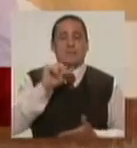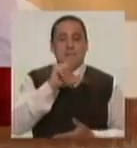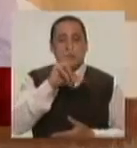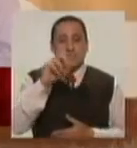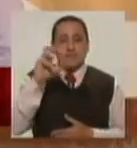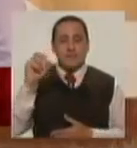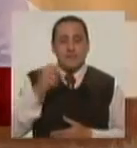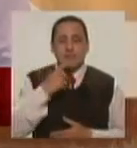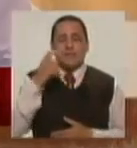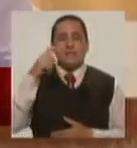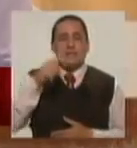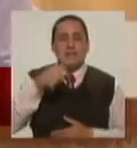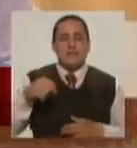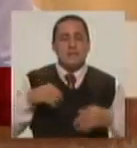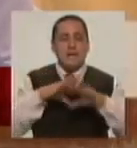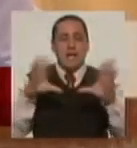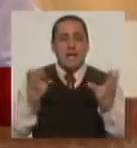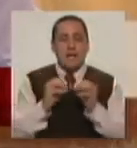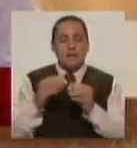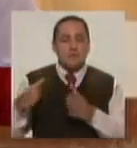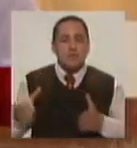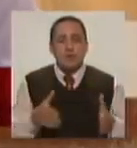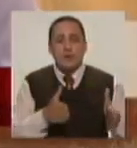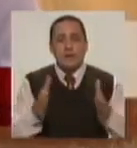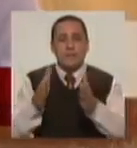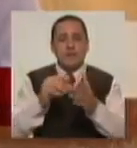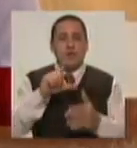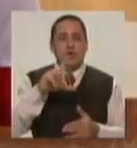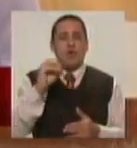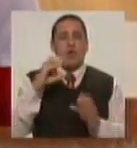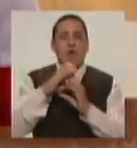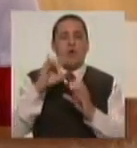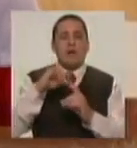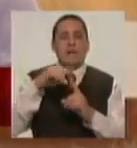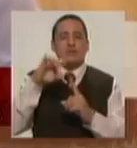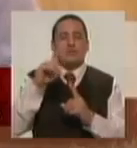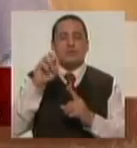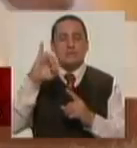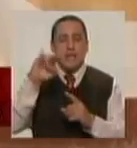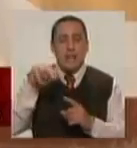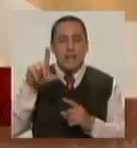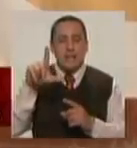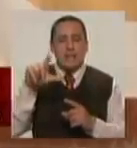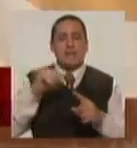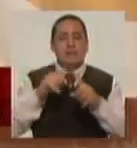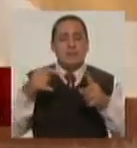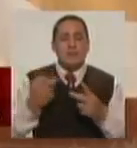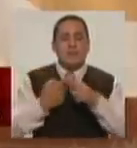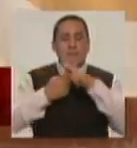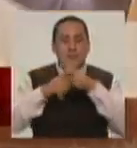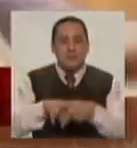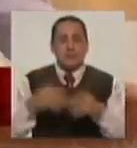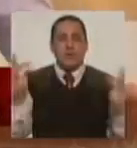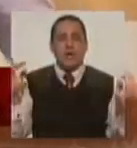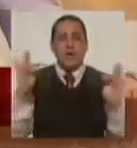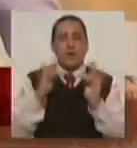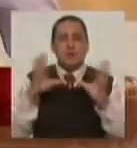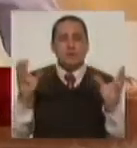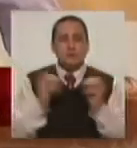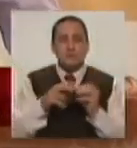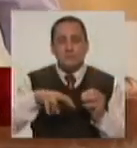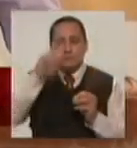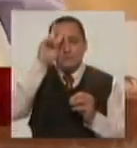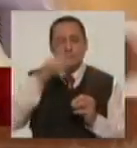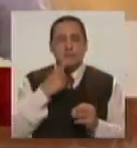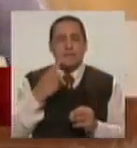más de 300 corresponden a la carretera longitudinal. Estamos empezando a unir el Perú desde Vado Grande hasta